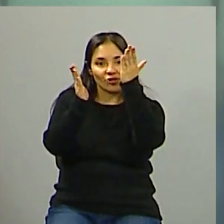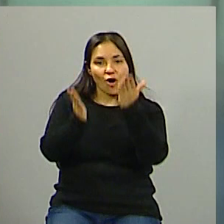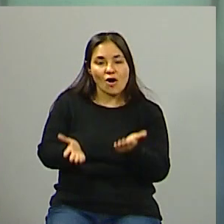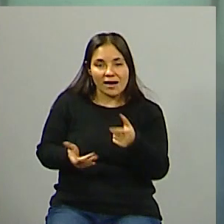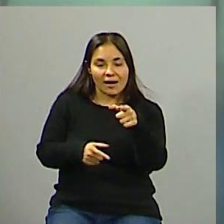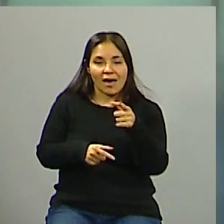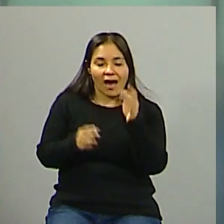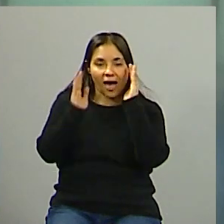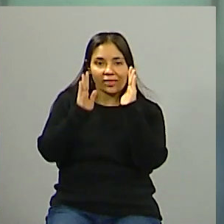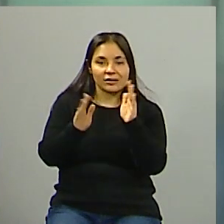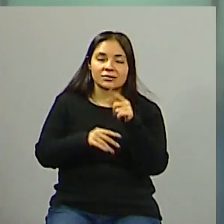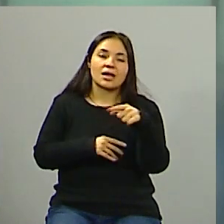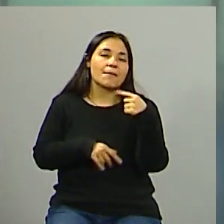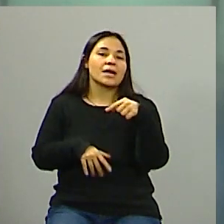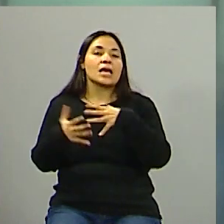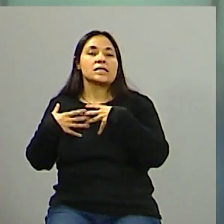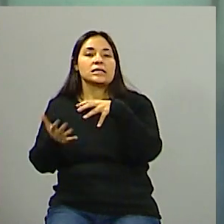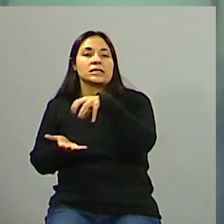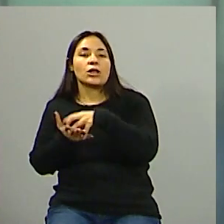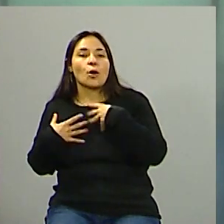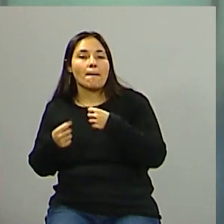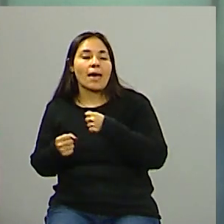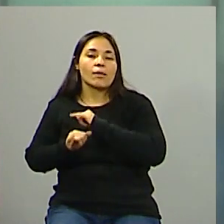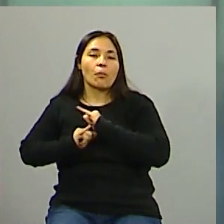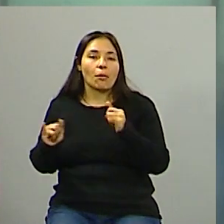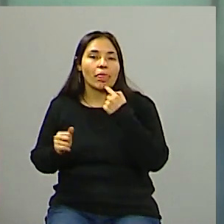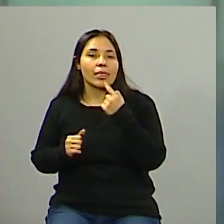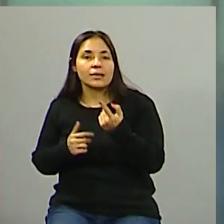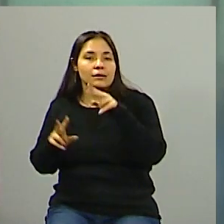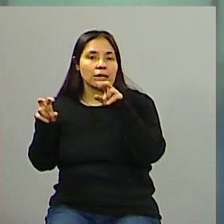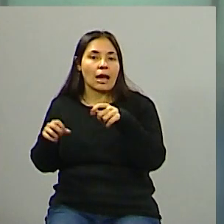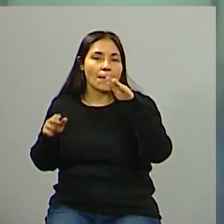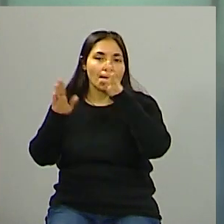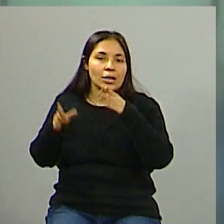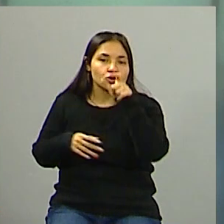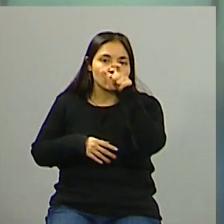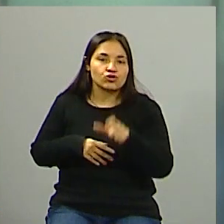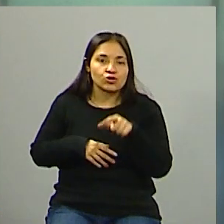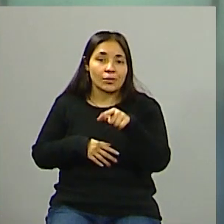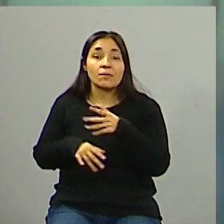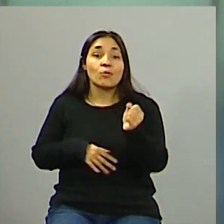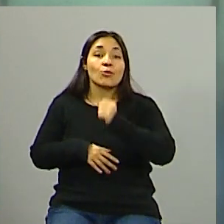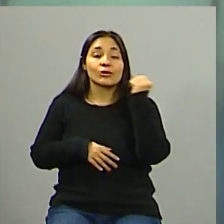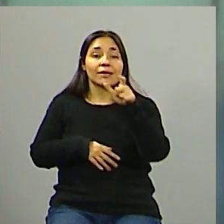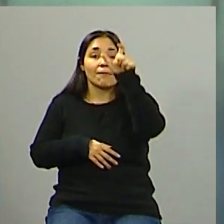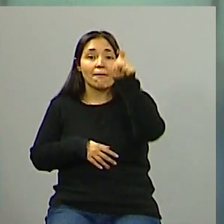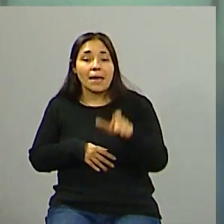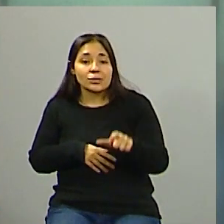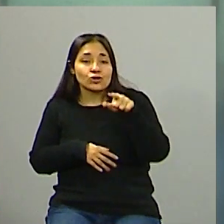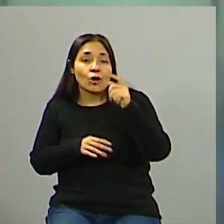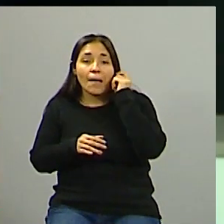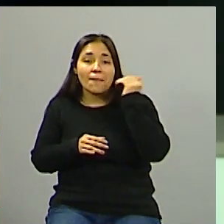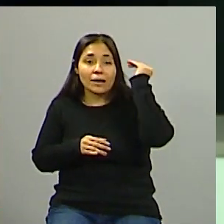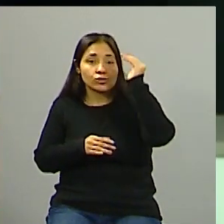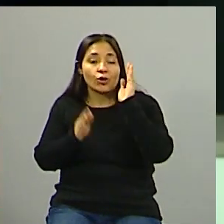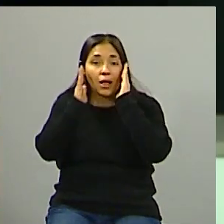los centros médicos, en el sistema de salud y demás, si realmente no se incorpora, teniendo en cuenta las particularidades que pueden tener las personas